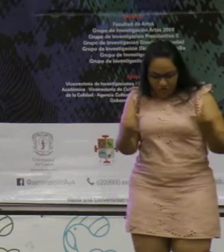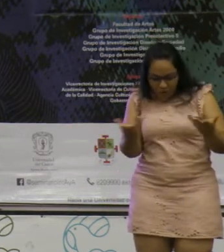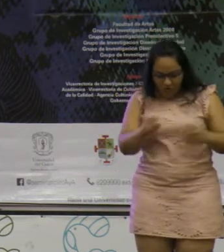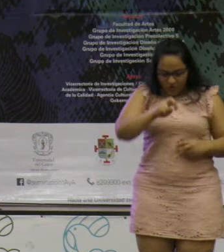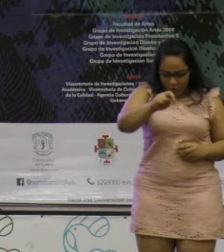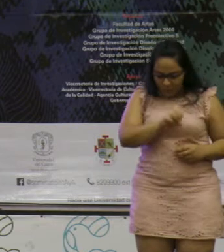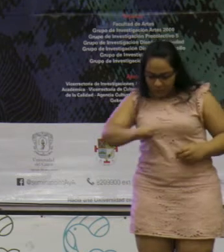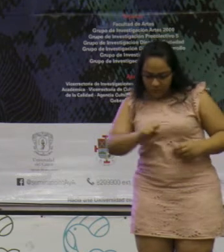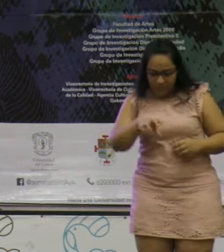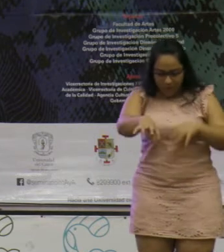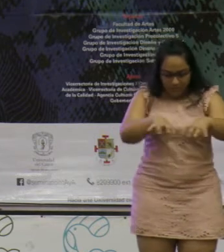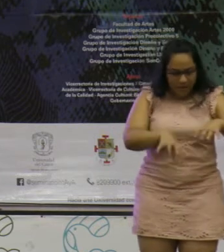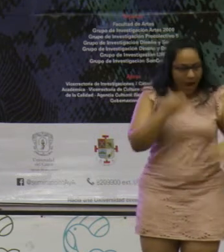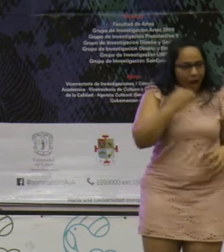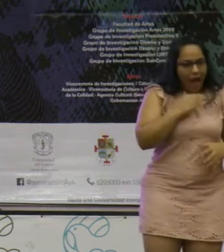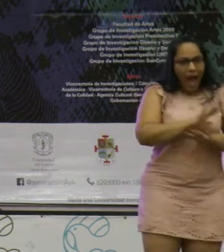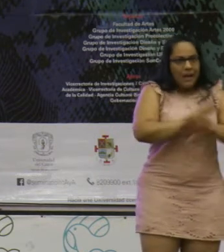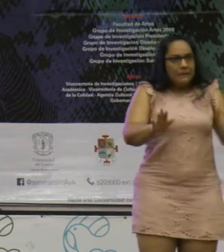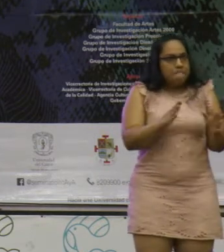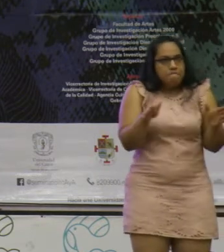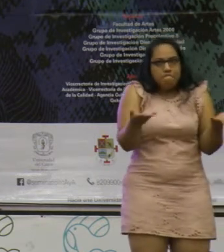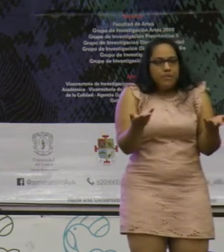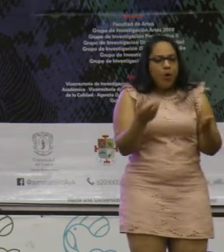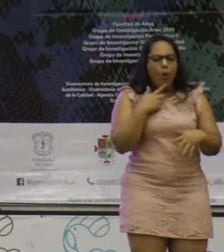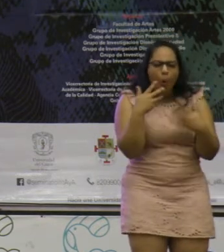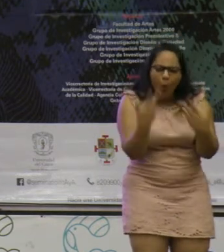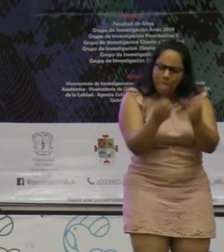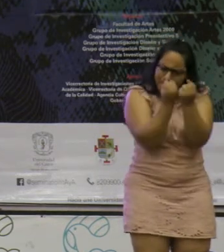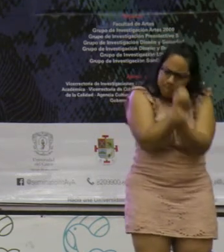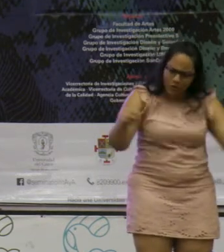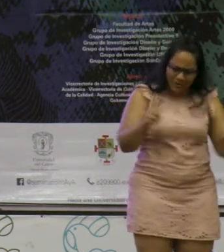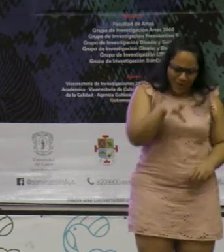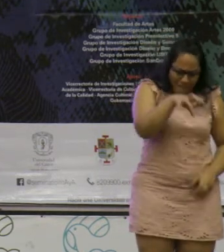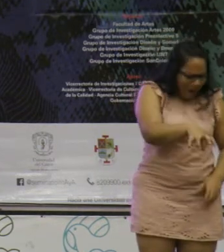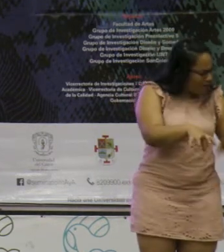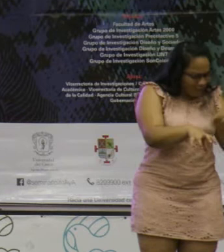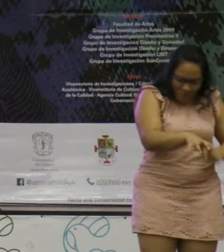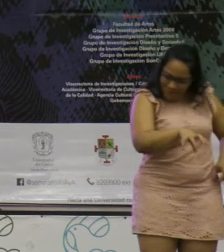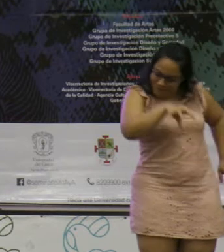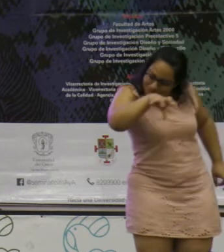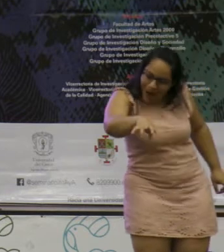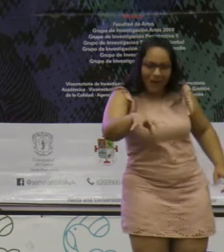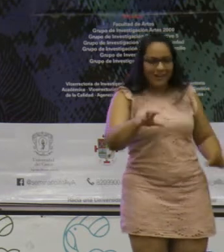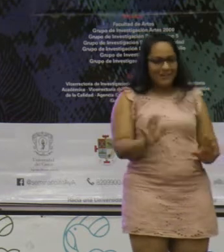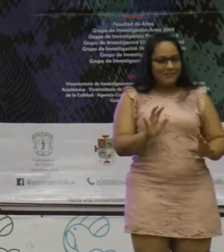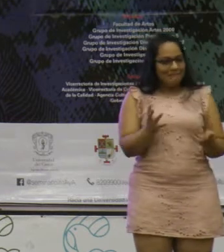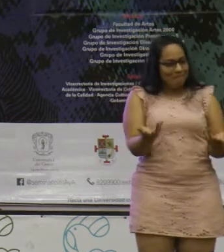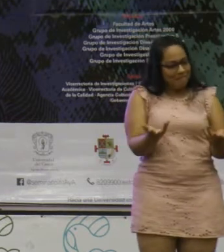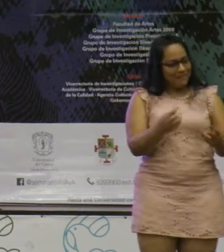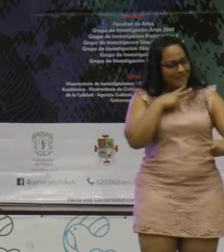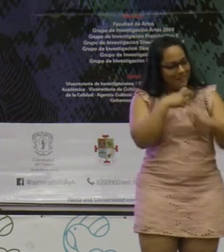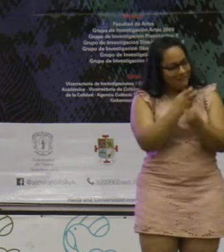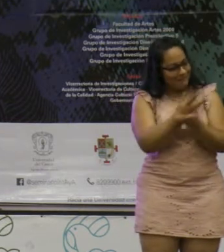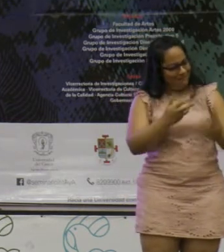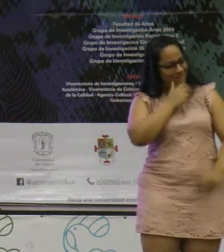no le satisfizo, o sea, ella para eso no era posible que la plaza la estuvieran poniendo donde todos estaban. Esto nos asoma a una cantidad de complejidades